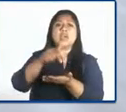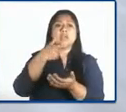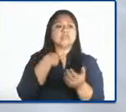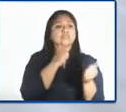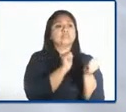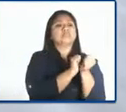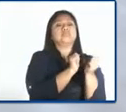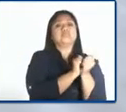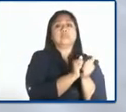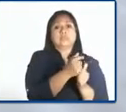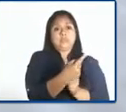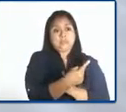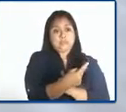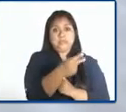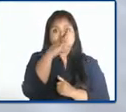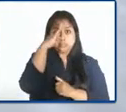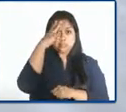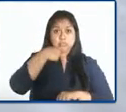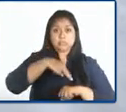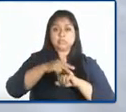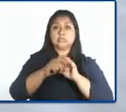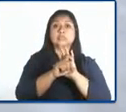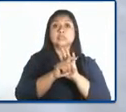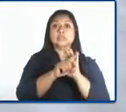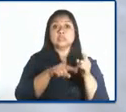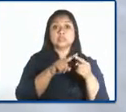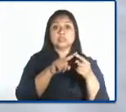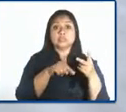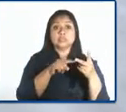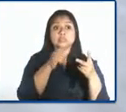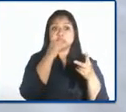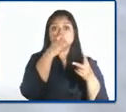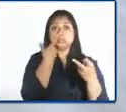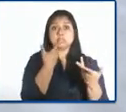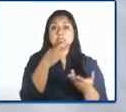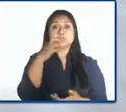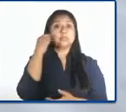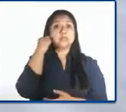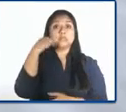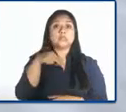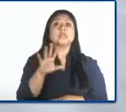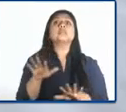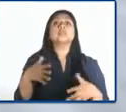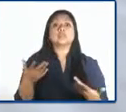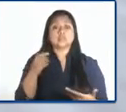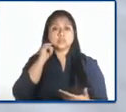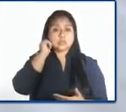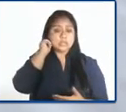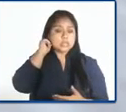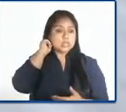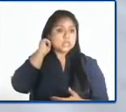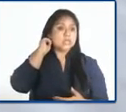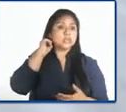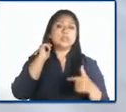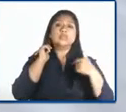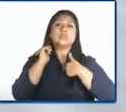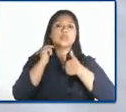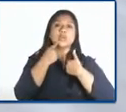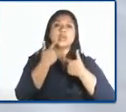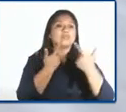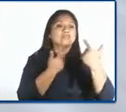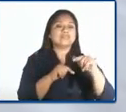acompañamiento de la Policía Nacional Civil y sin el acompañamiento de PGN. Es por eso que yo tengo la limitante de no